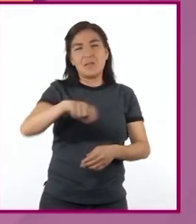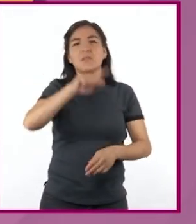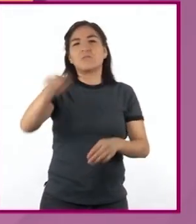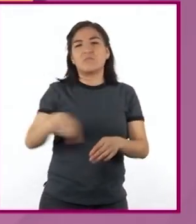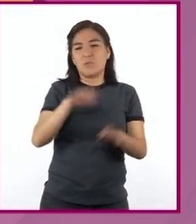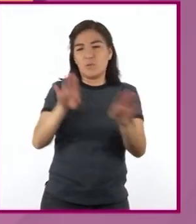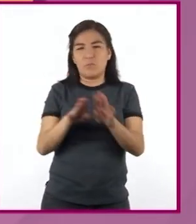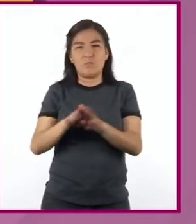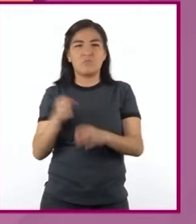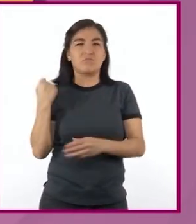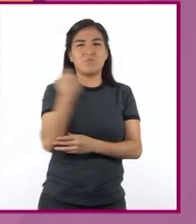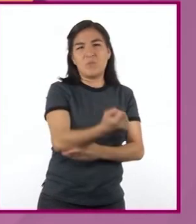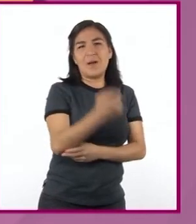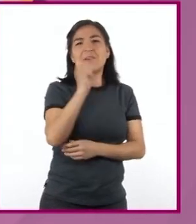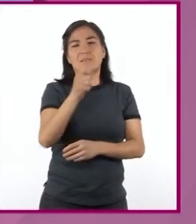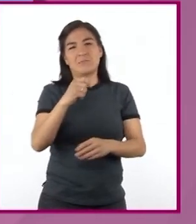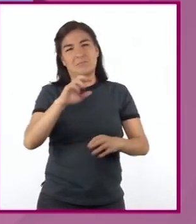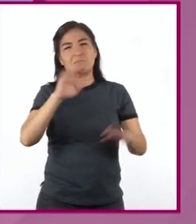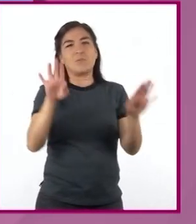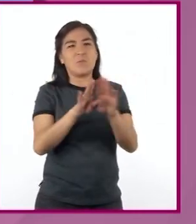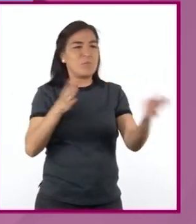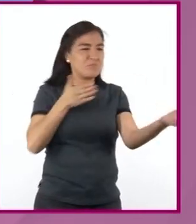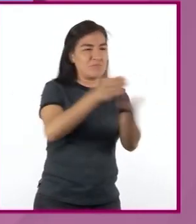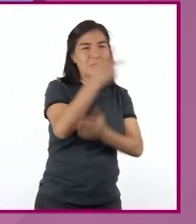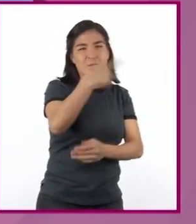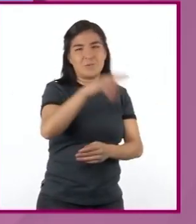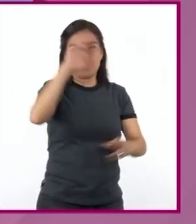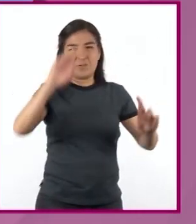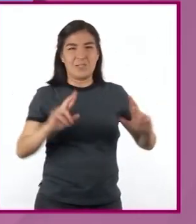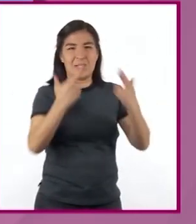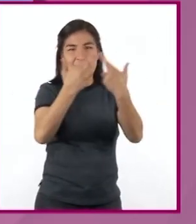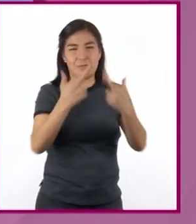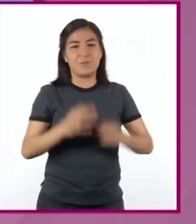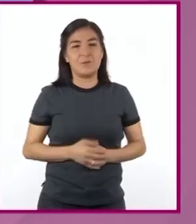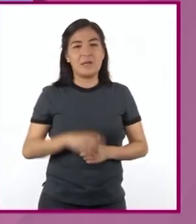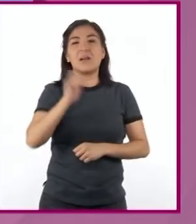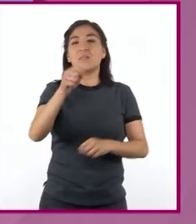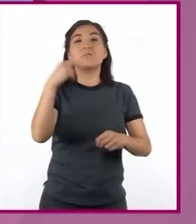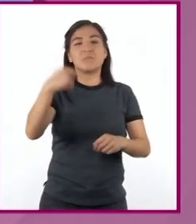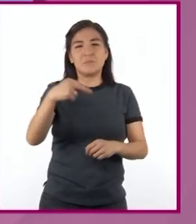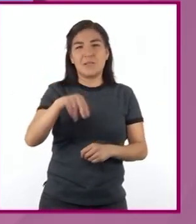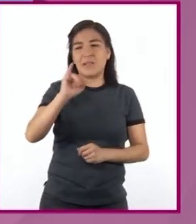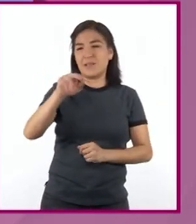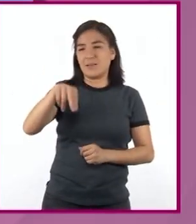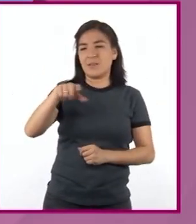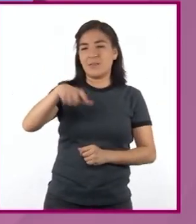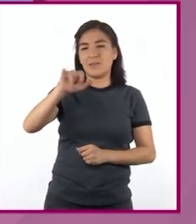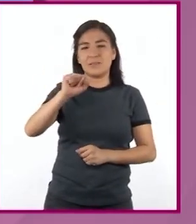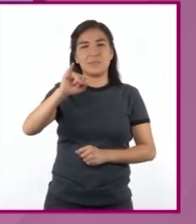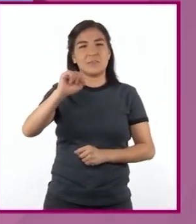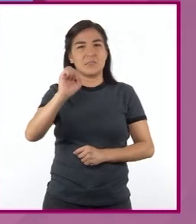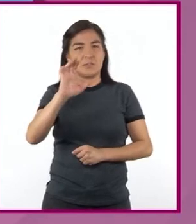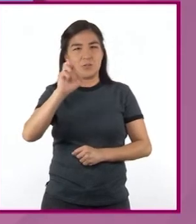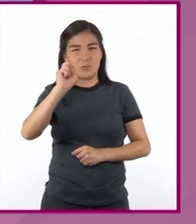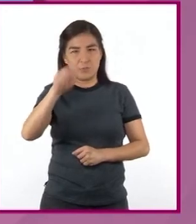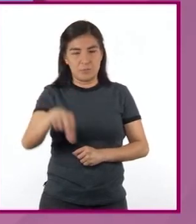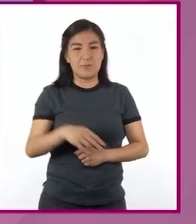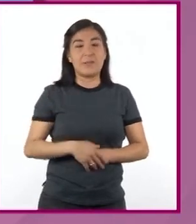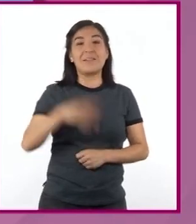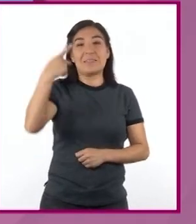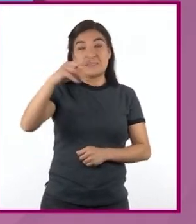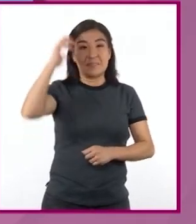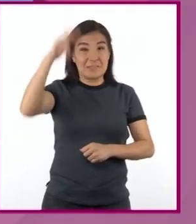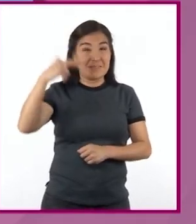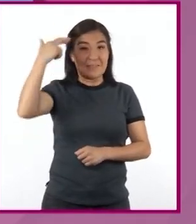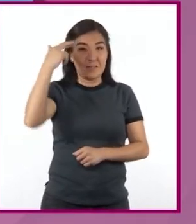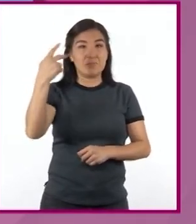poder civil en el ámbito religioso. Este tribunal se conoce como Inquisición. Por su parte, los reyes católicos